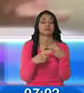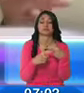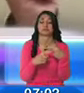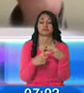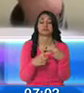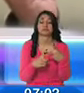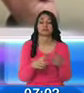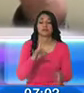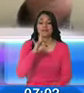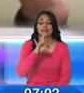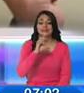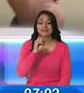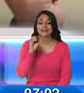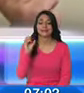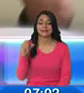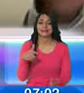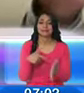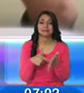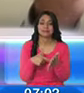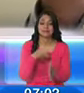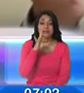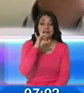procesada